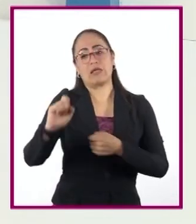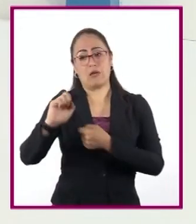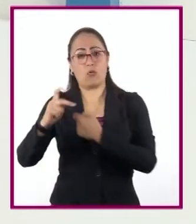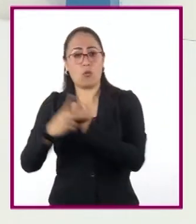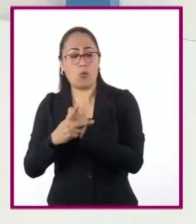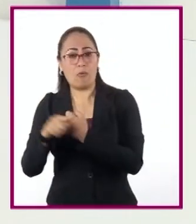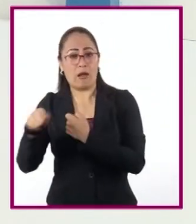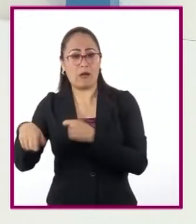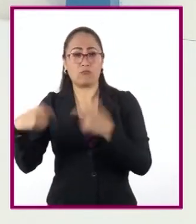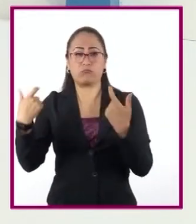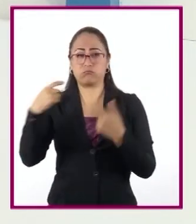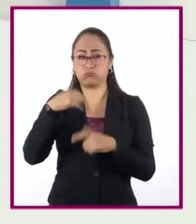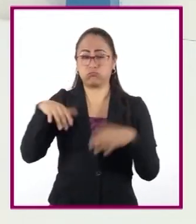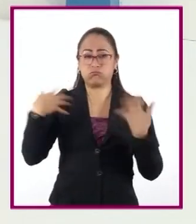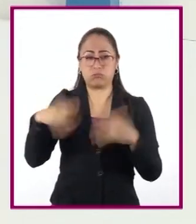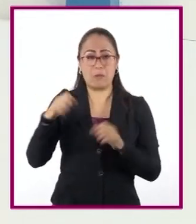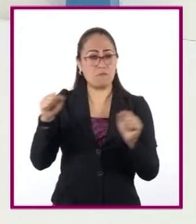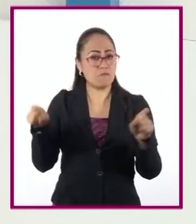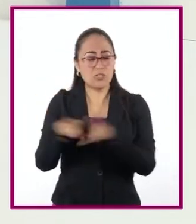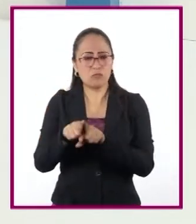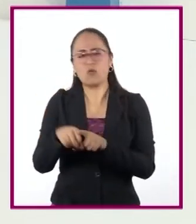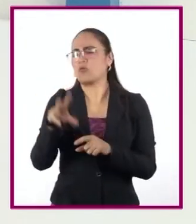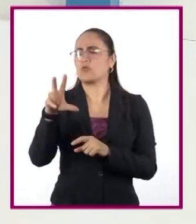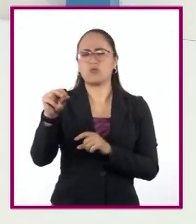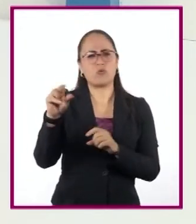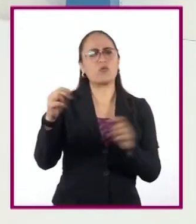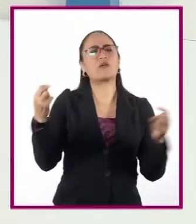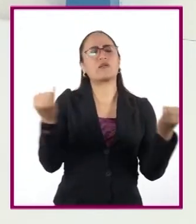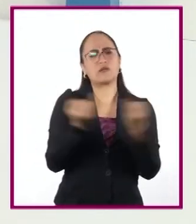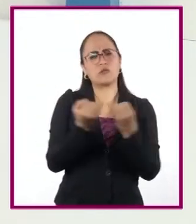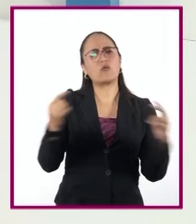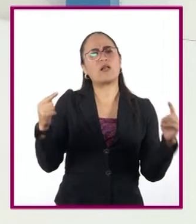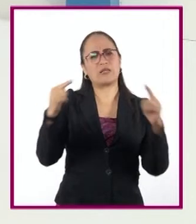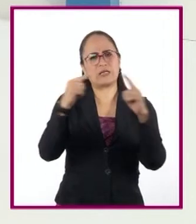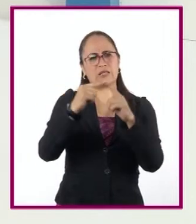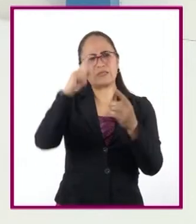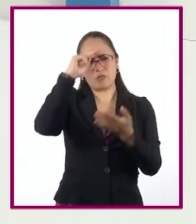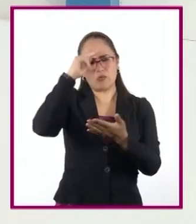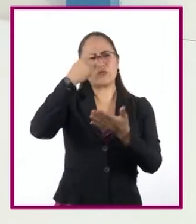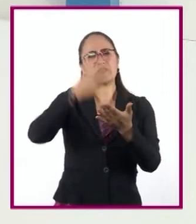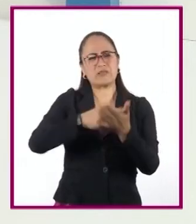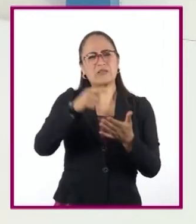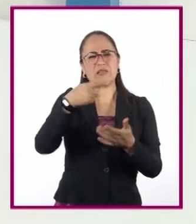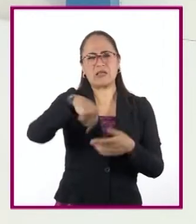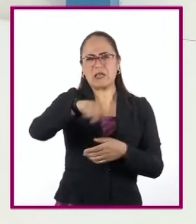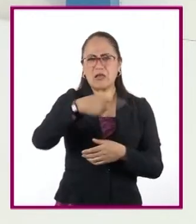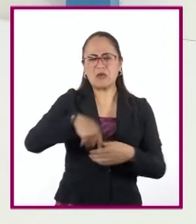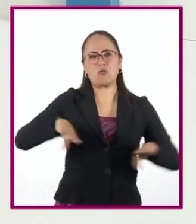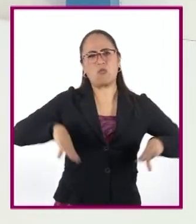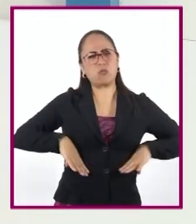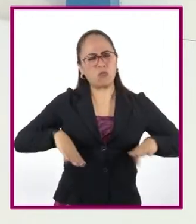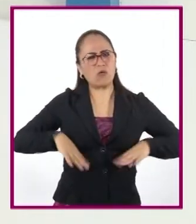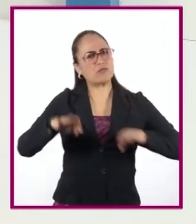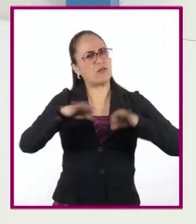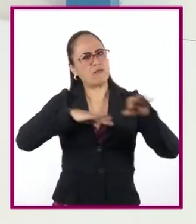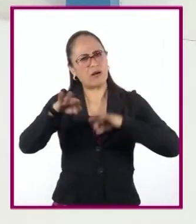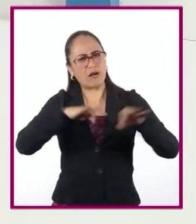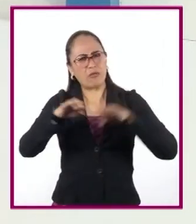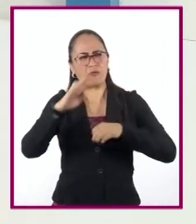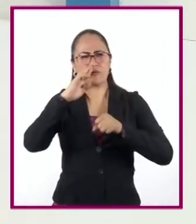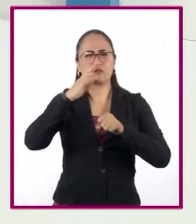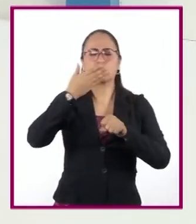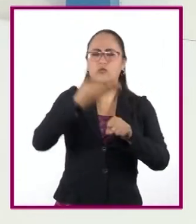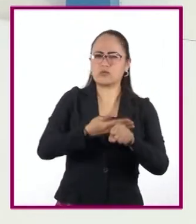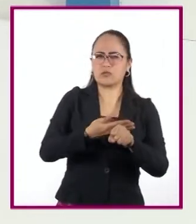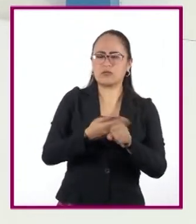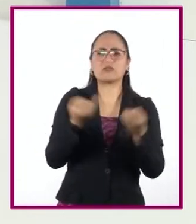europeos. La iglesia protestante los formaba como personas trabajadoras y responsables. La llegada de